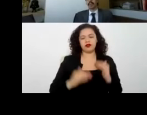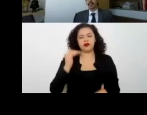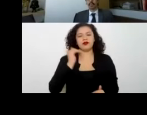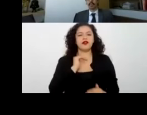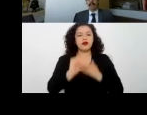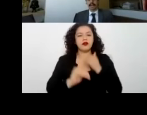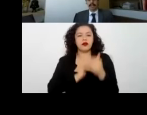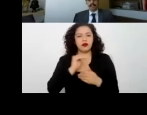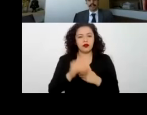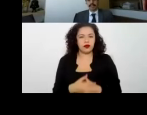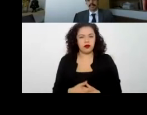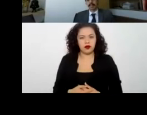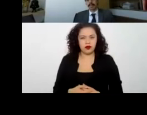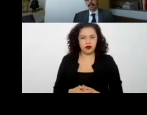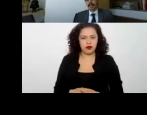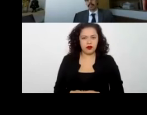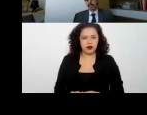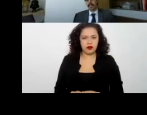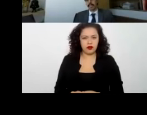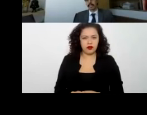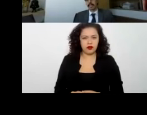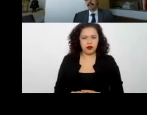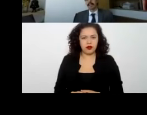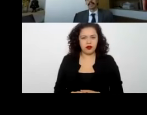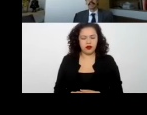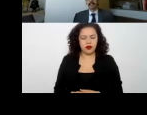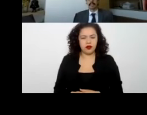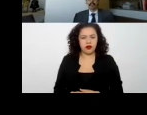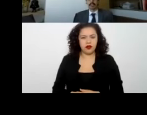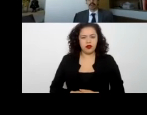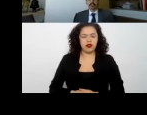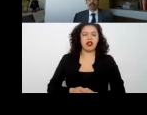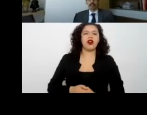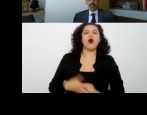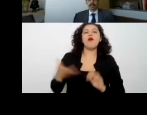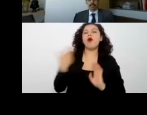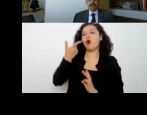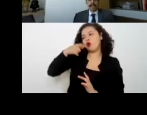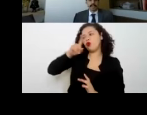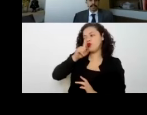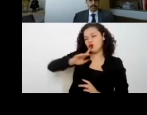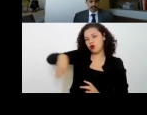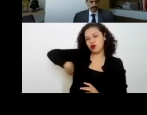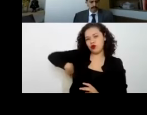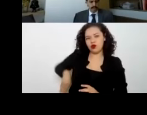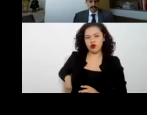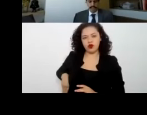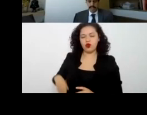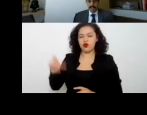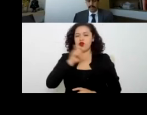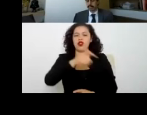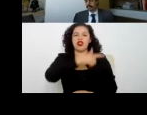busca ocultar la procedencia de ciertos recursos cuando son ilícitos.